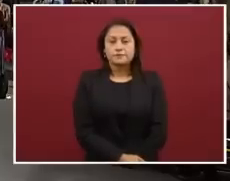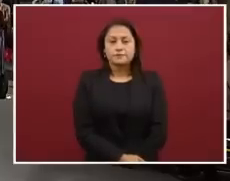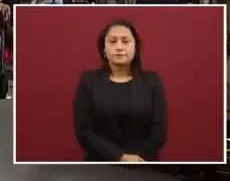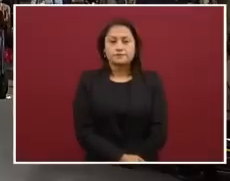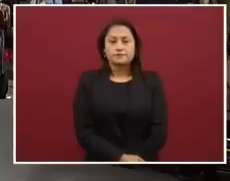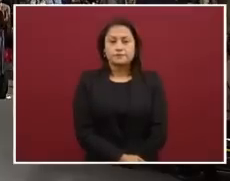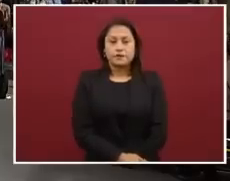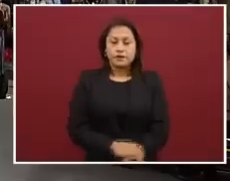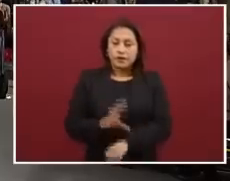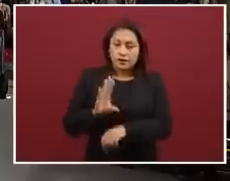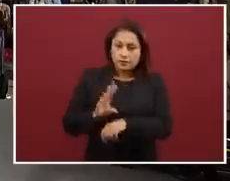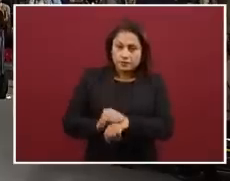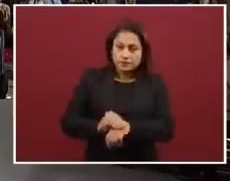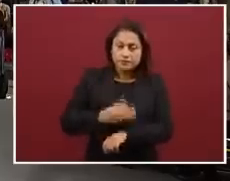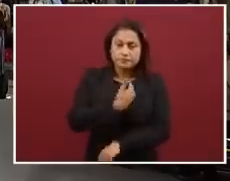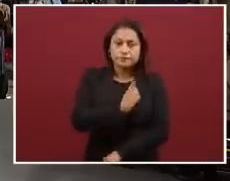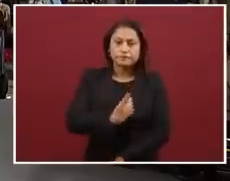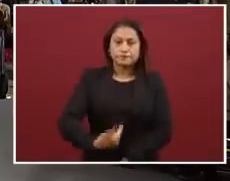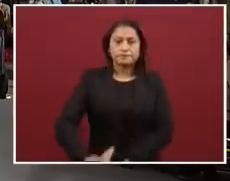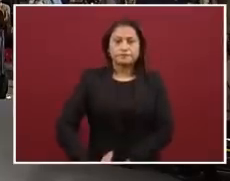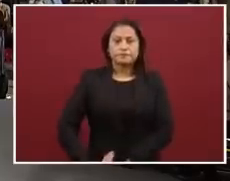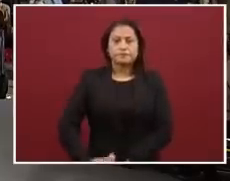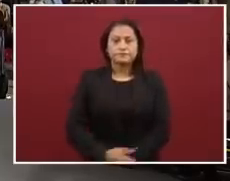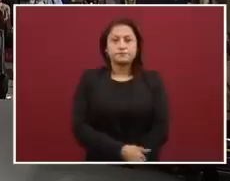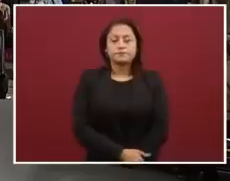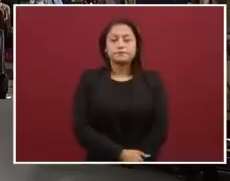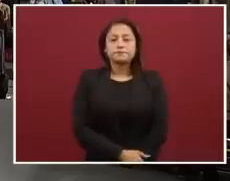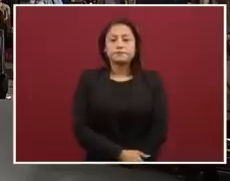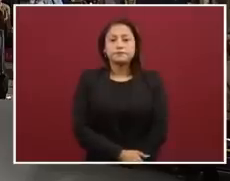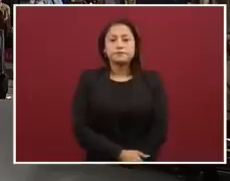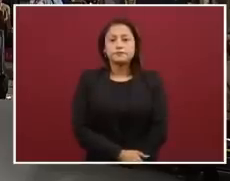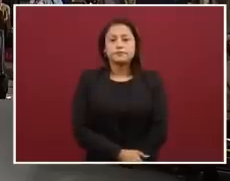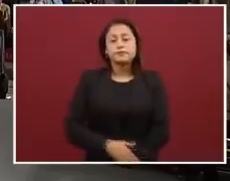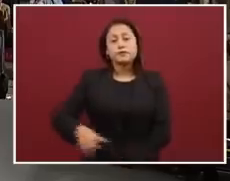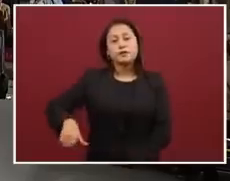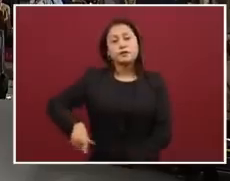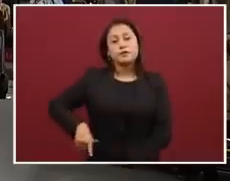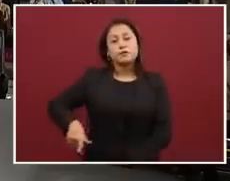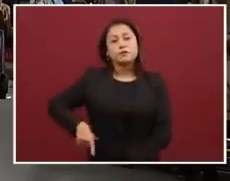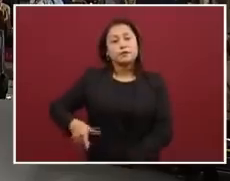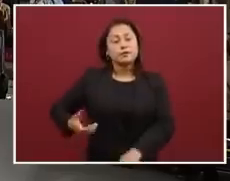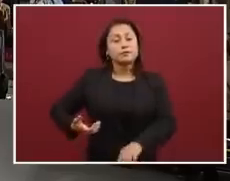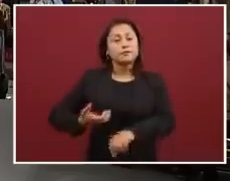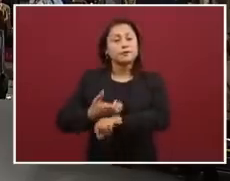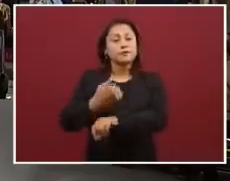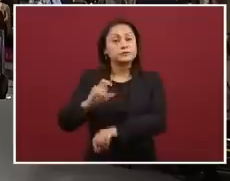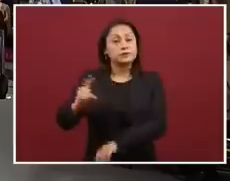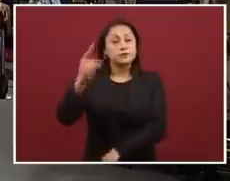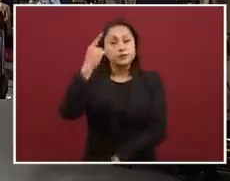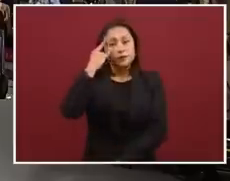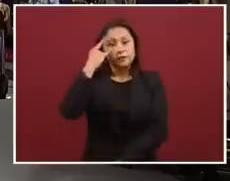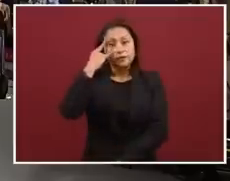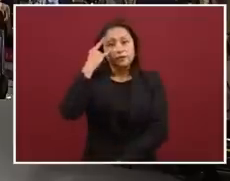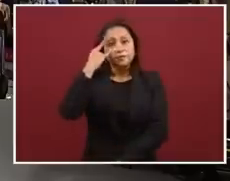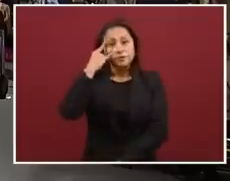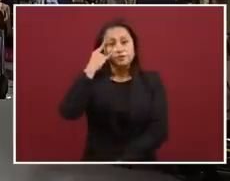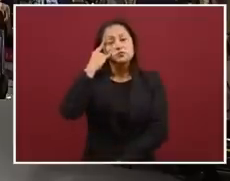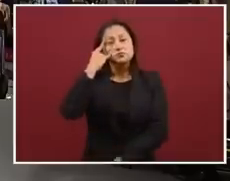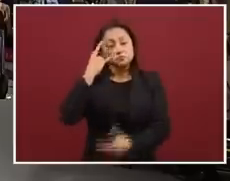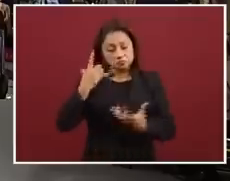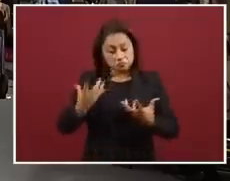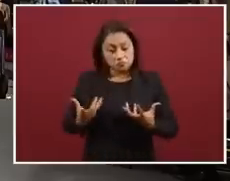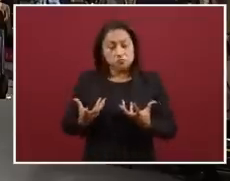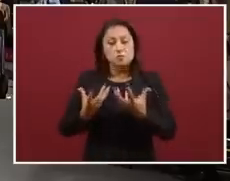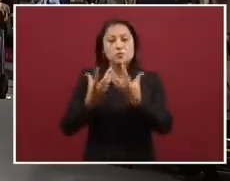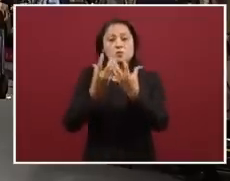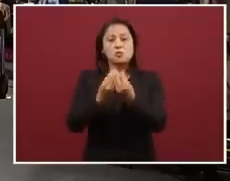Con su permiso, señor presidente. El gobierno del estado de Campeche se une a ese gran esfuerzo que